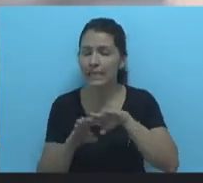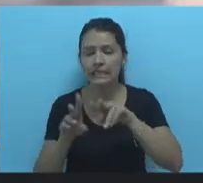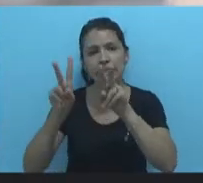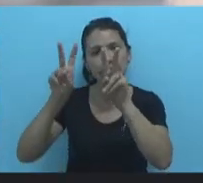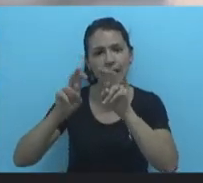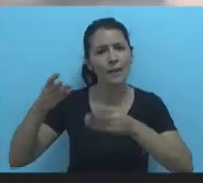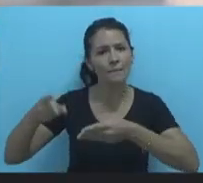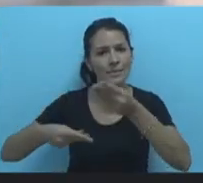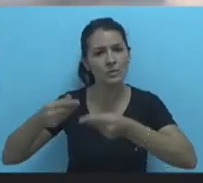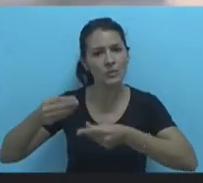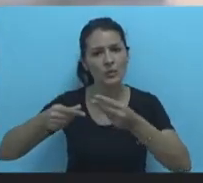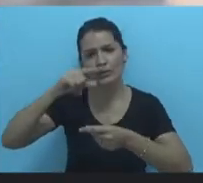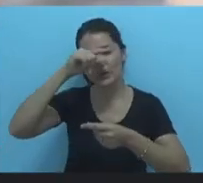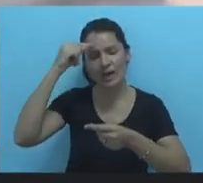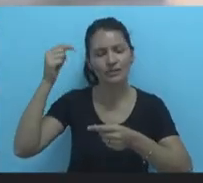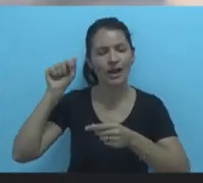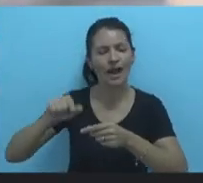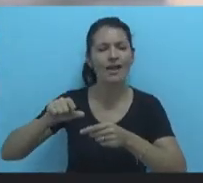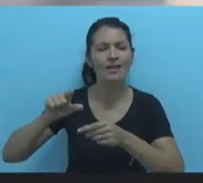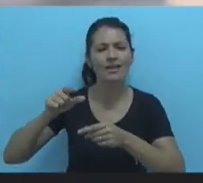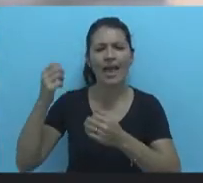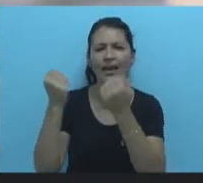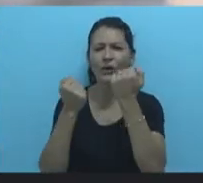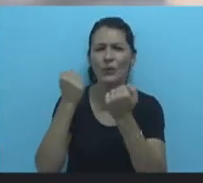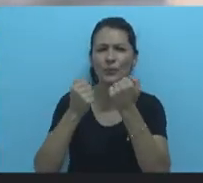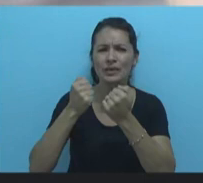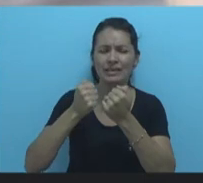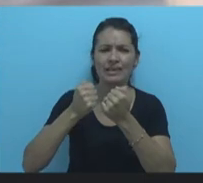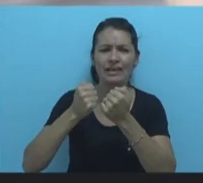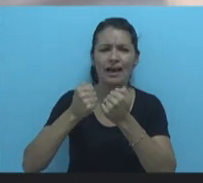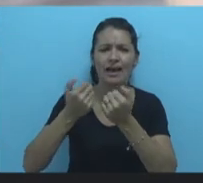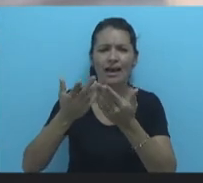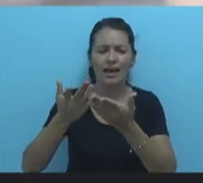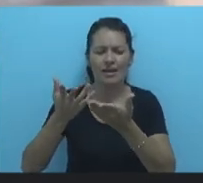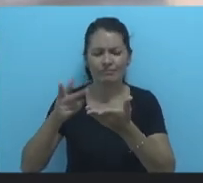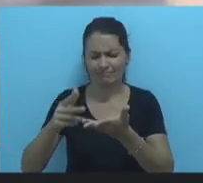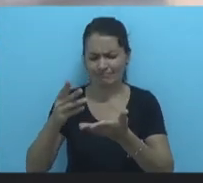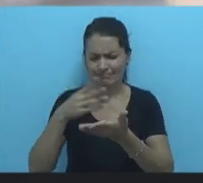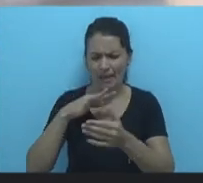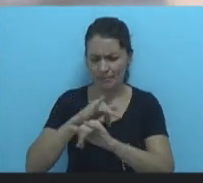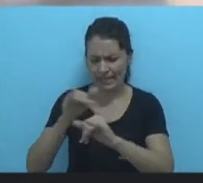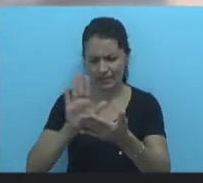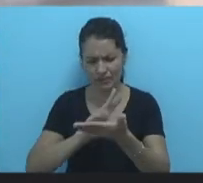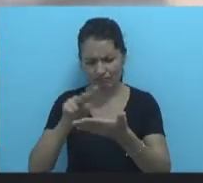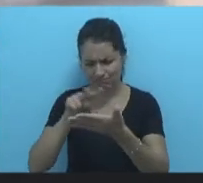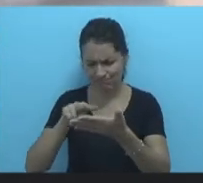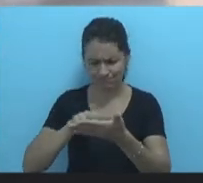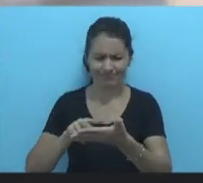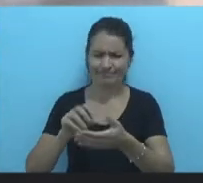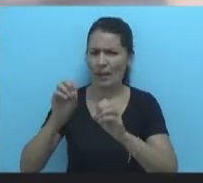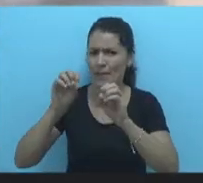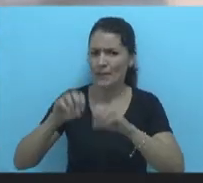presupuesto. Tenía variables de la economía macro que eran inexplicables, inaceptables en términos de